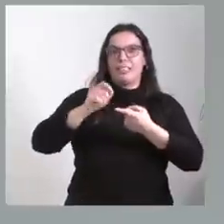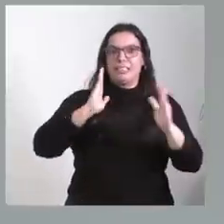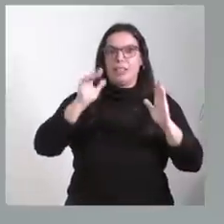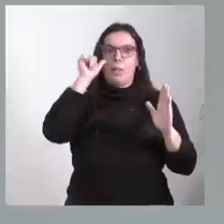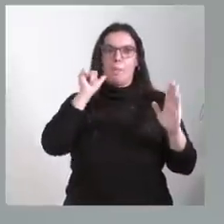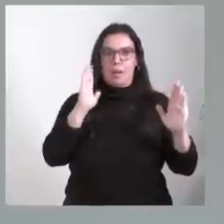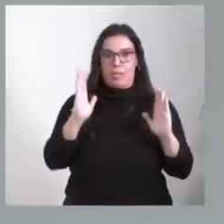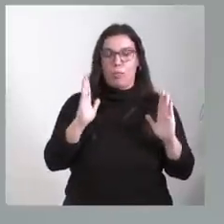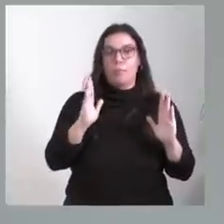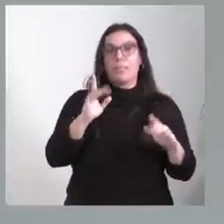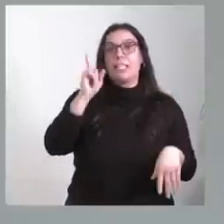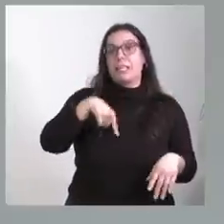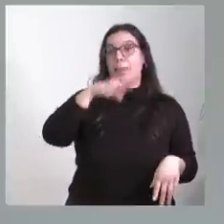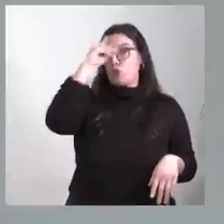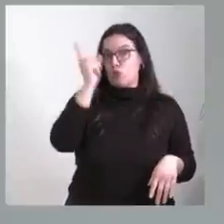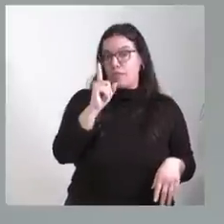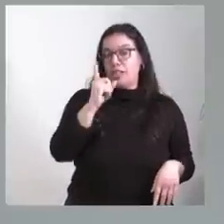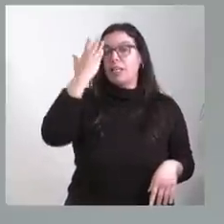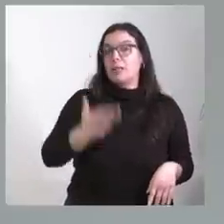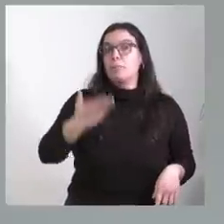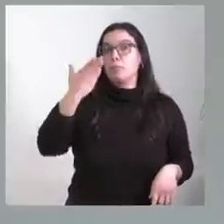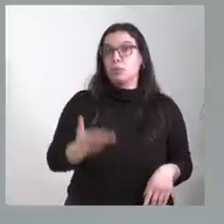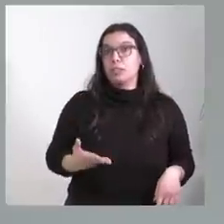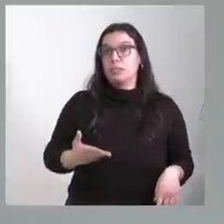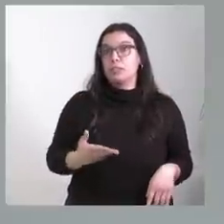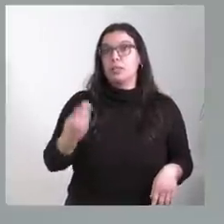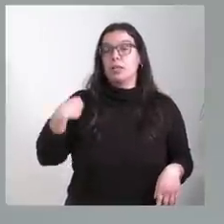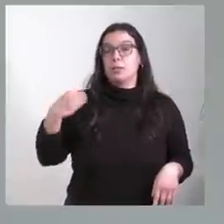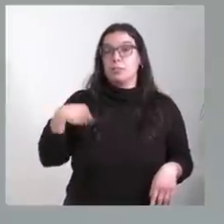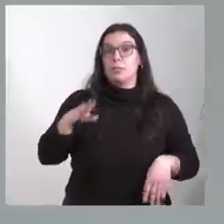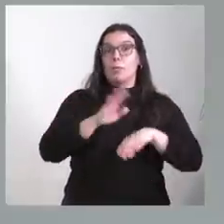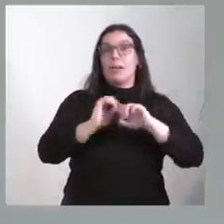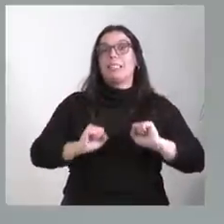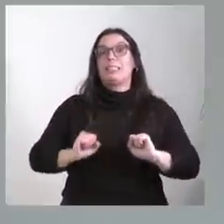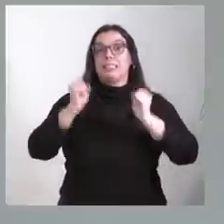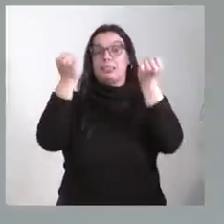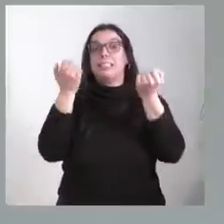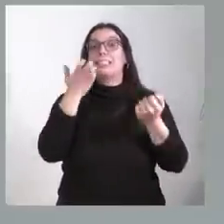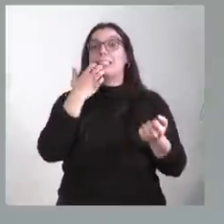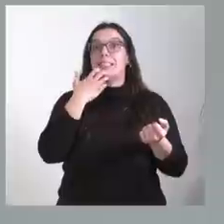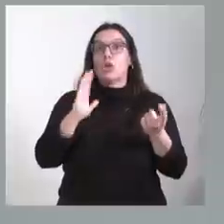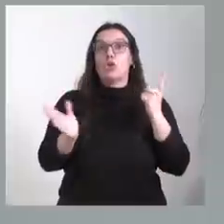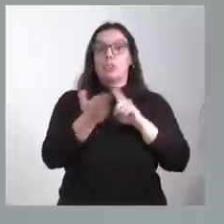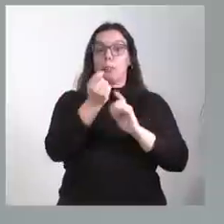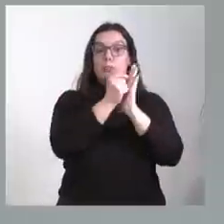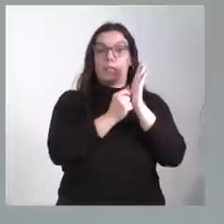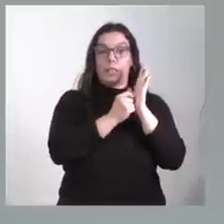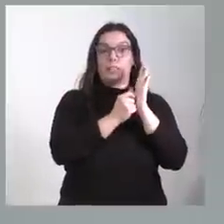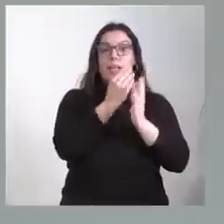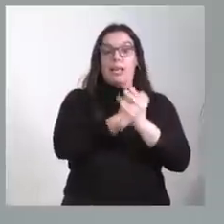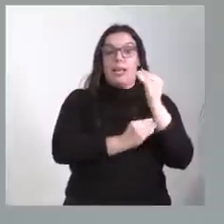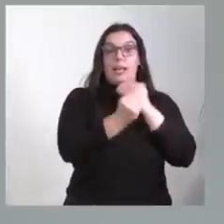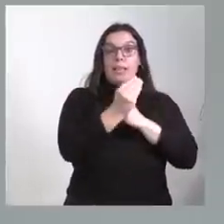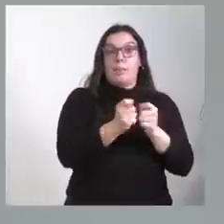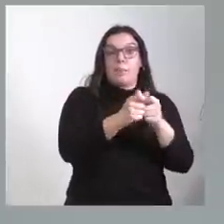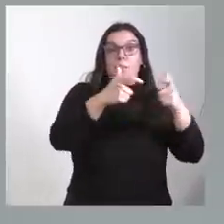no hay que olvidar una cuestión es fundamental para el nastiturus para sobrevivir si conseguimos con estas medidas que más niños nazcan